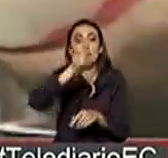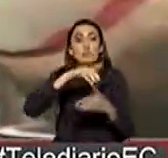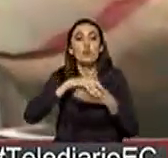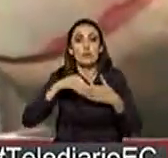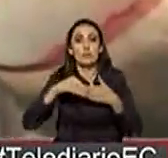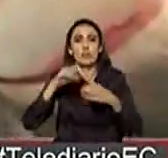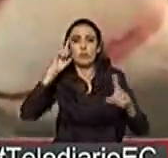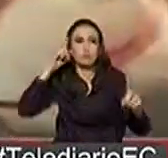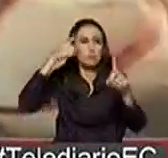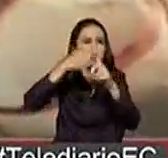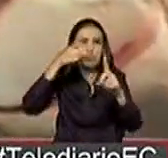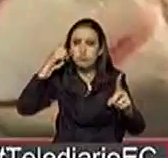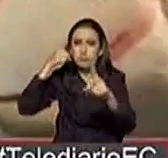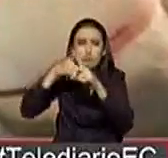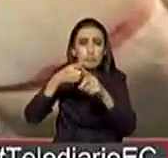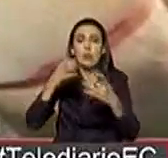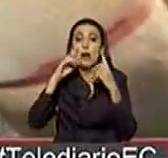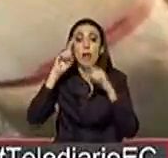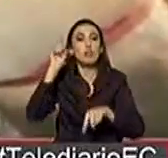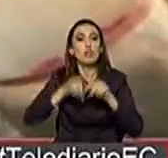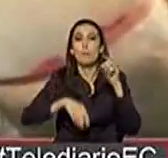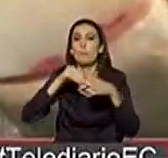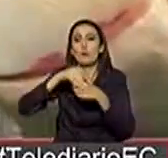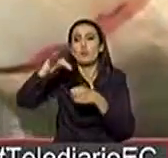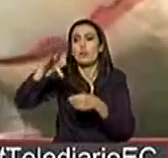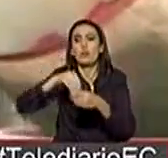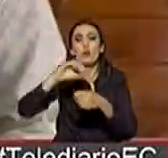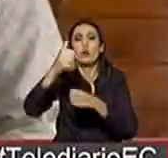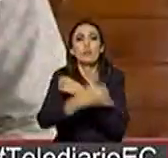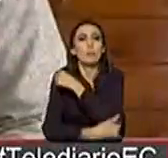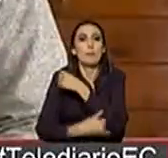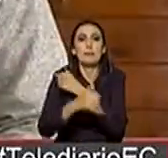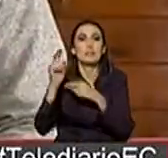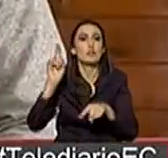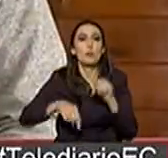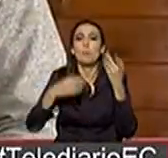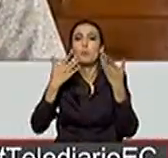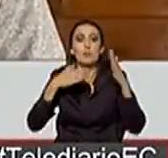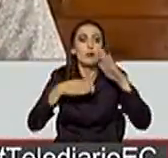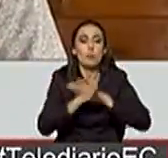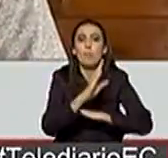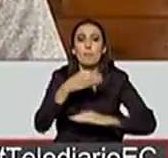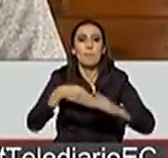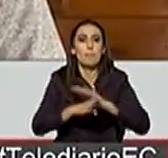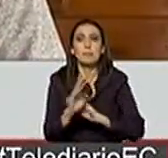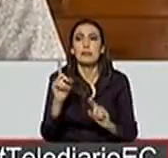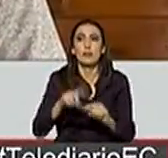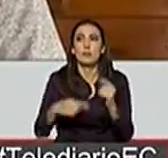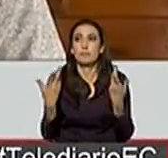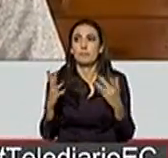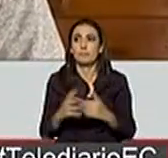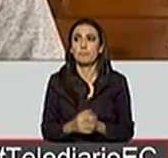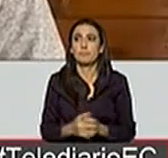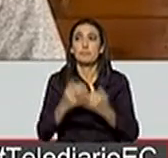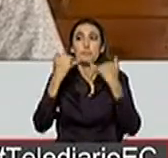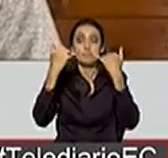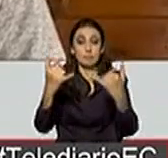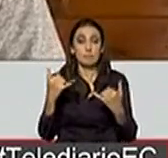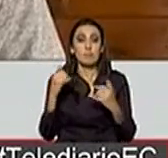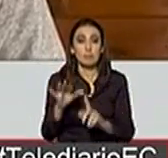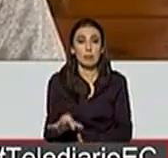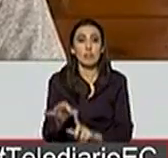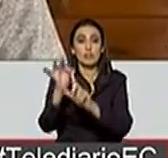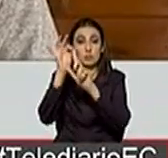ataques a fincas y flores que no pudieron salir del país con un inusual ola de ataques violentos en especial a las